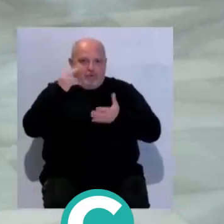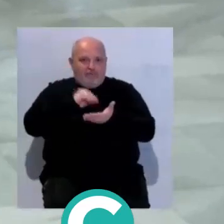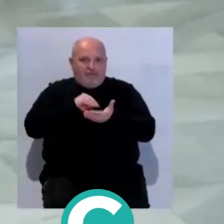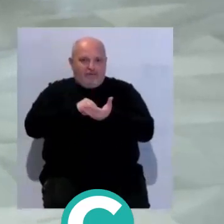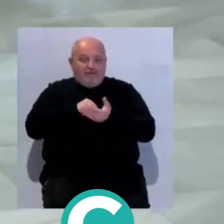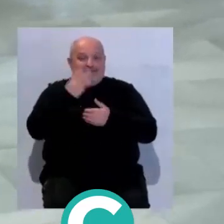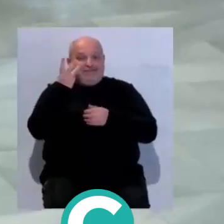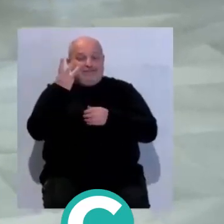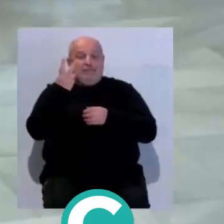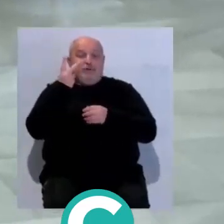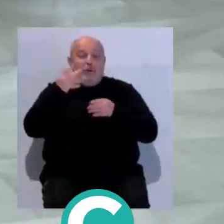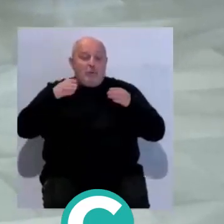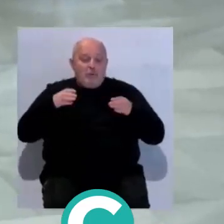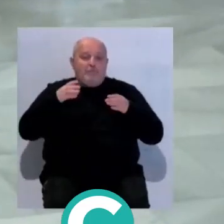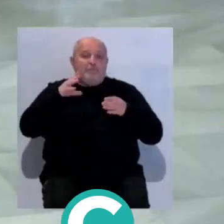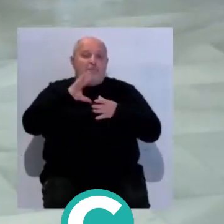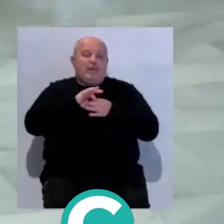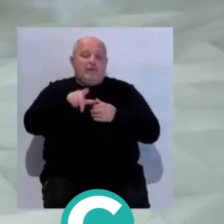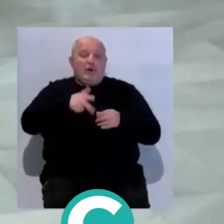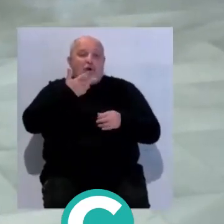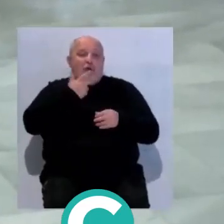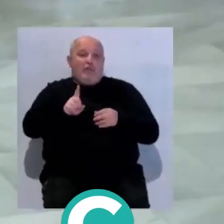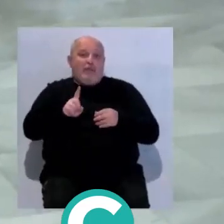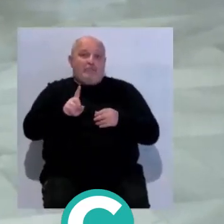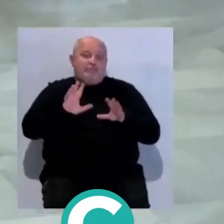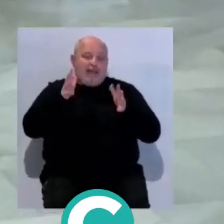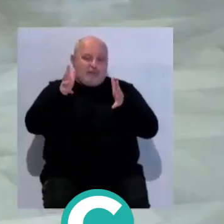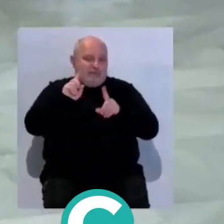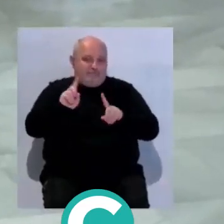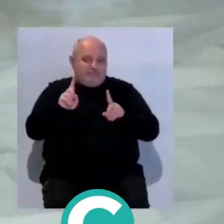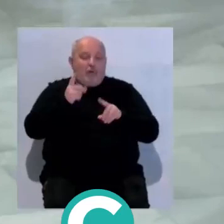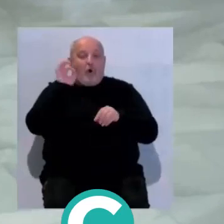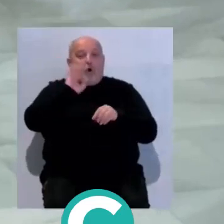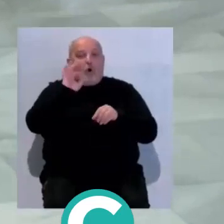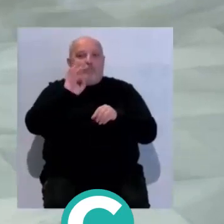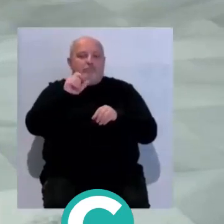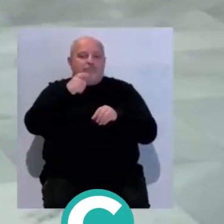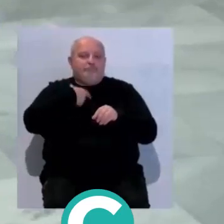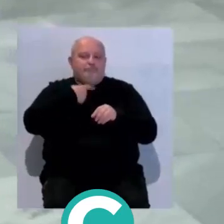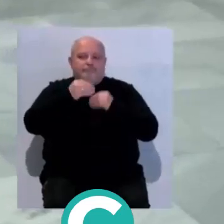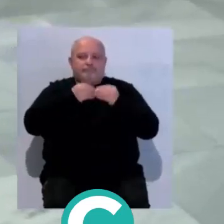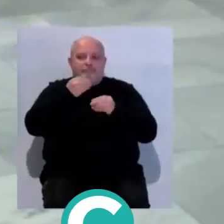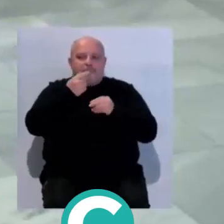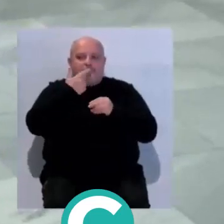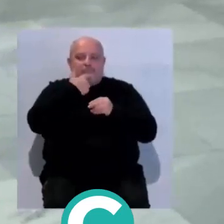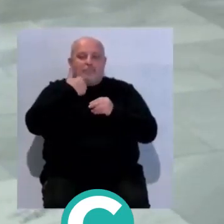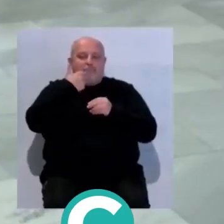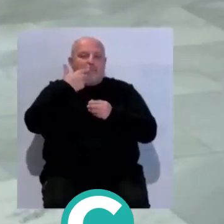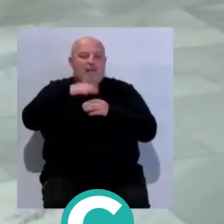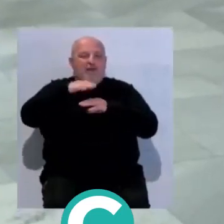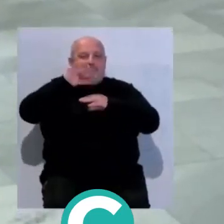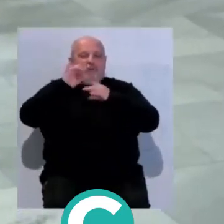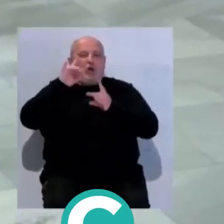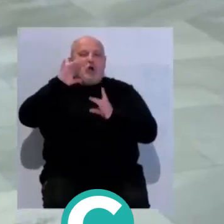están recomendadas en el caso de no ser alguien conocido o no tener nosotros un dispositivo que se pudiera poner en la boca para no